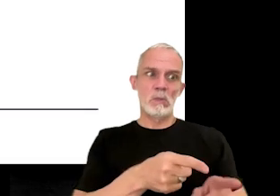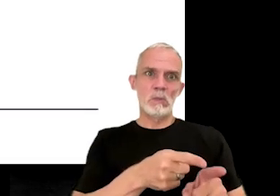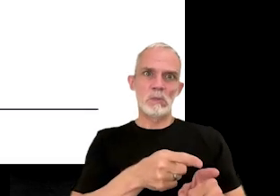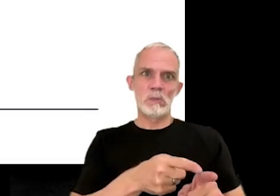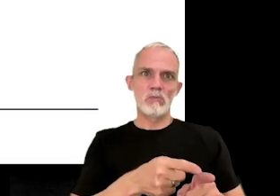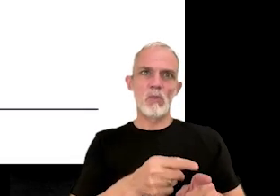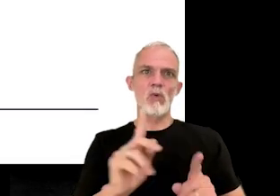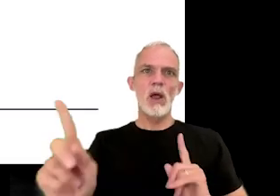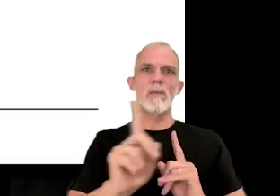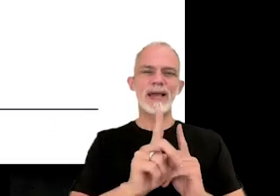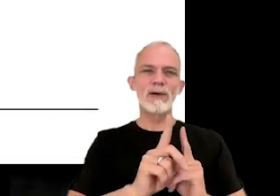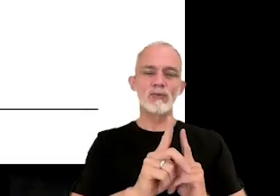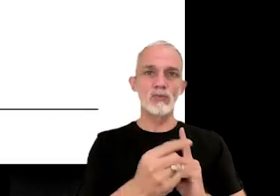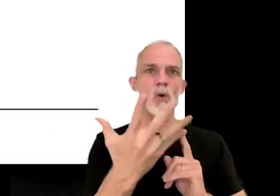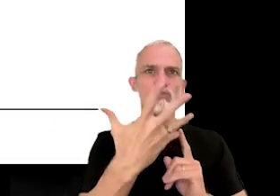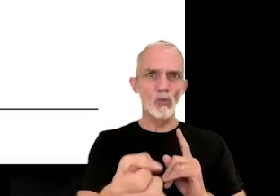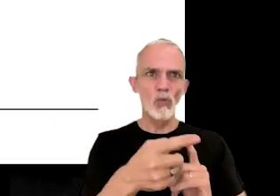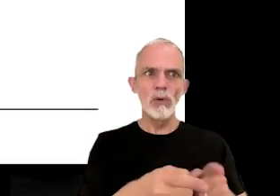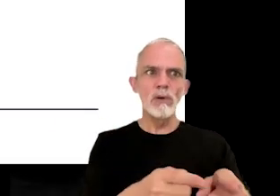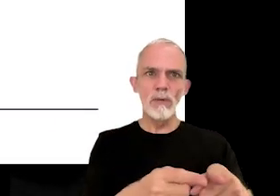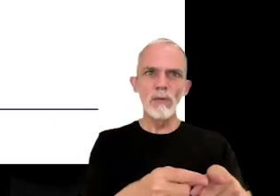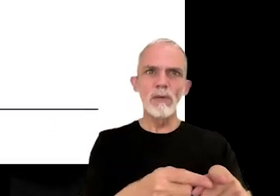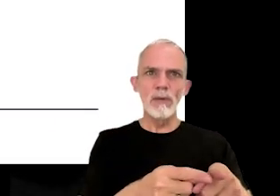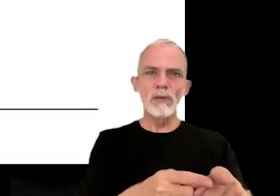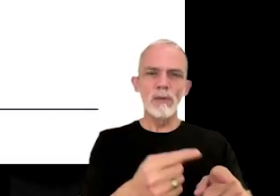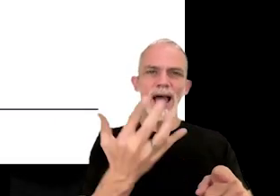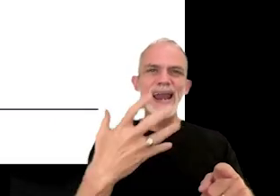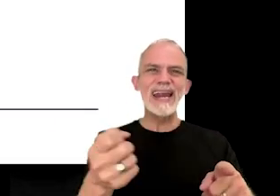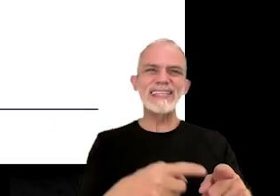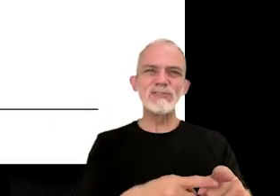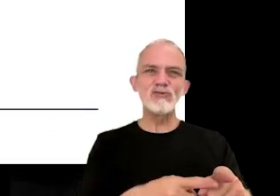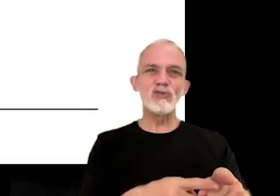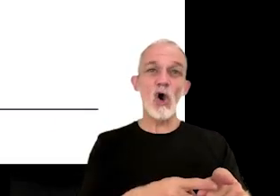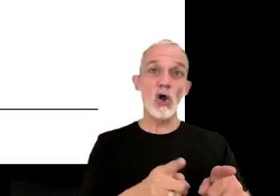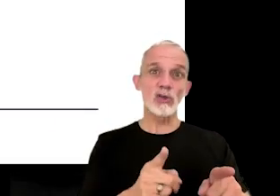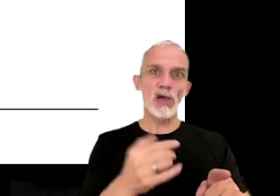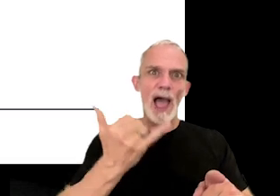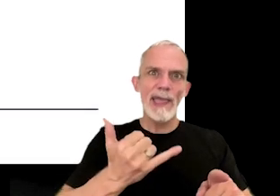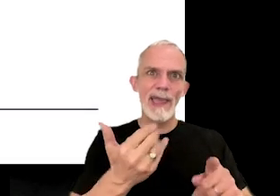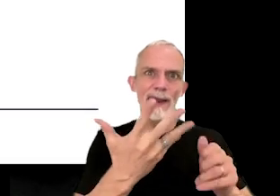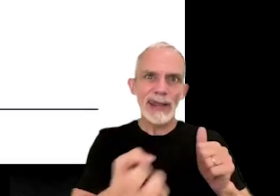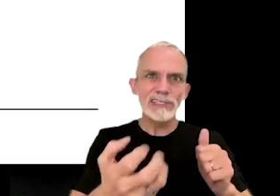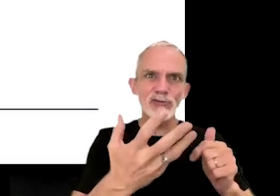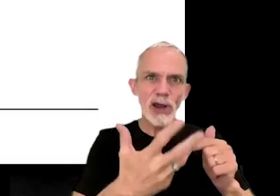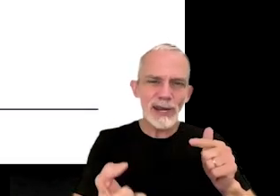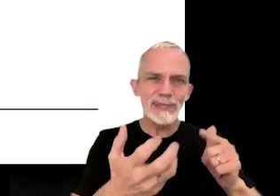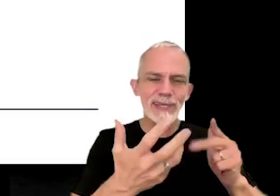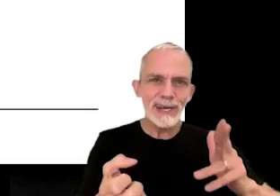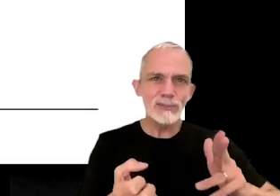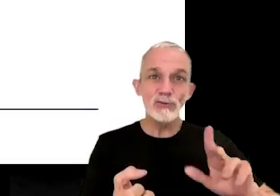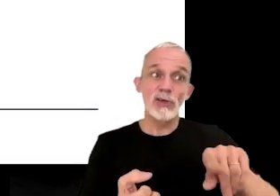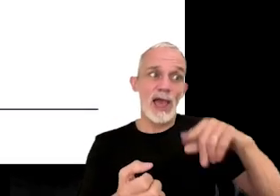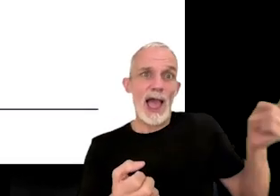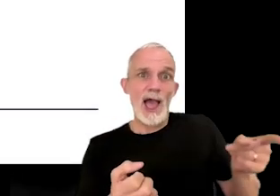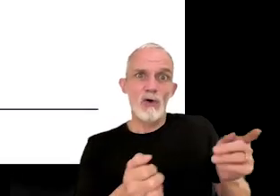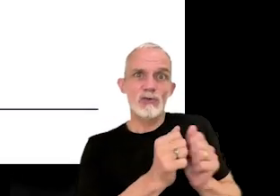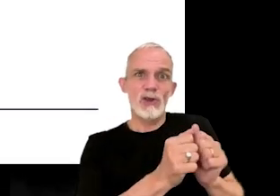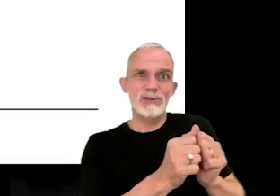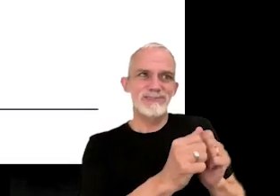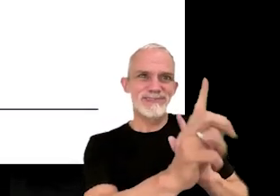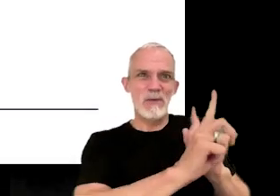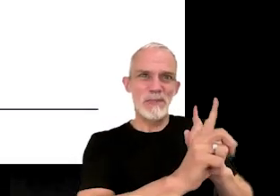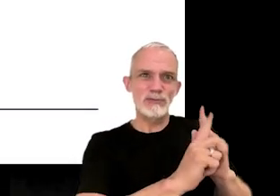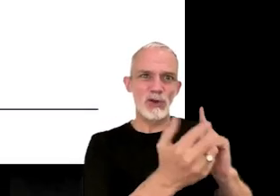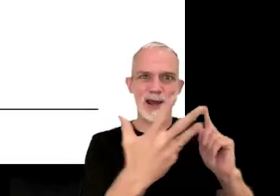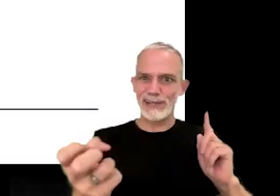también es agente de retención y practica retenciones a otros